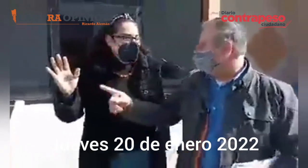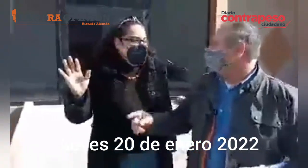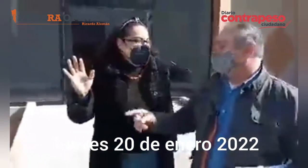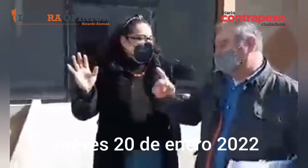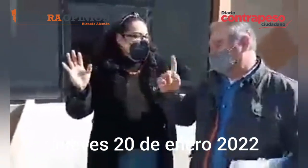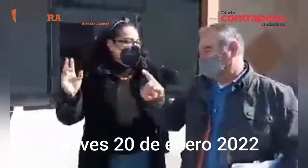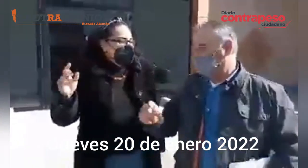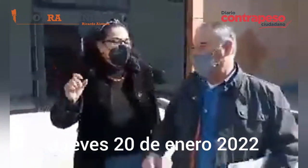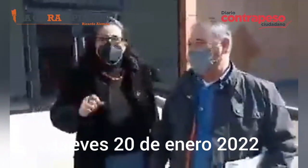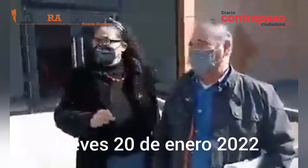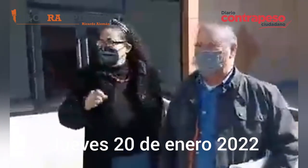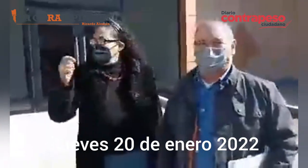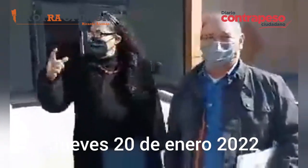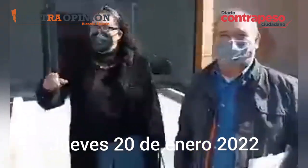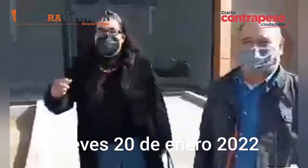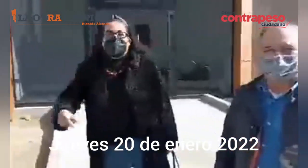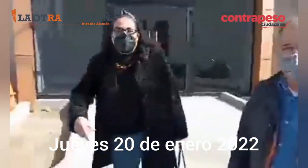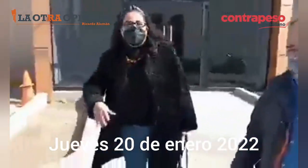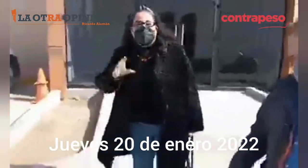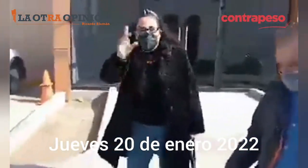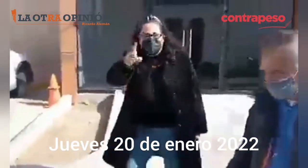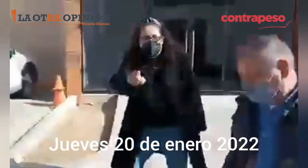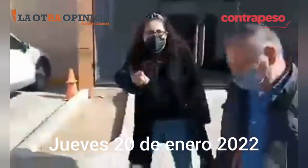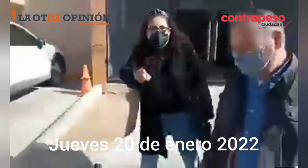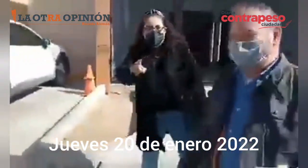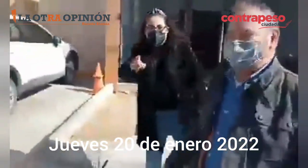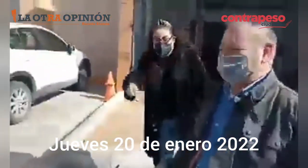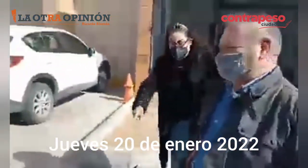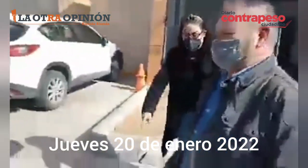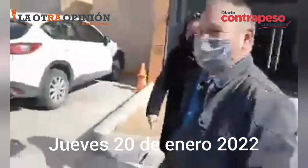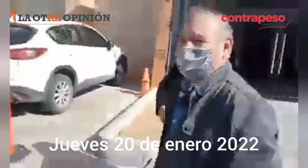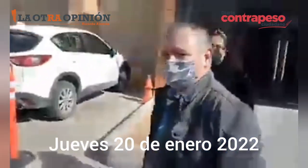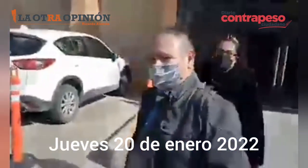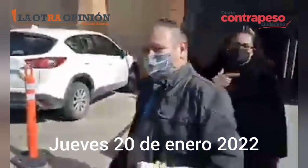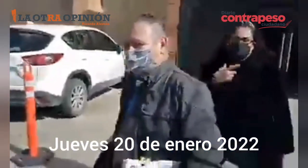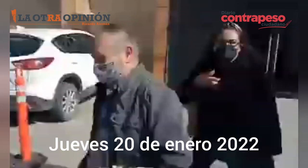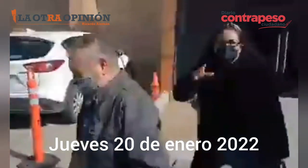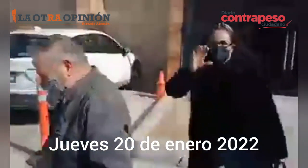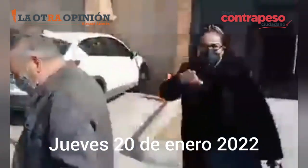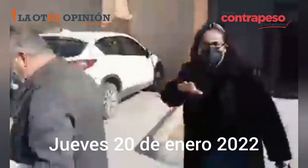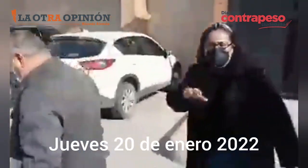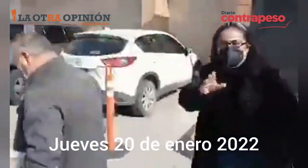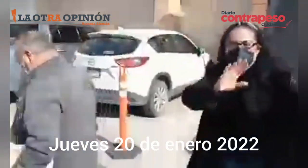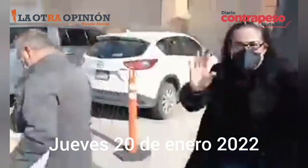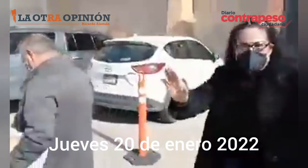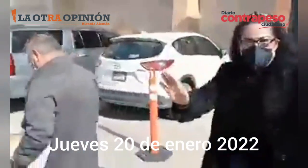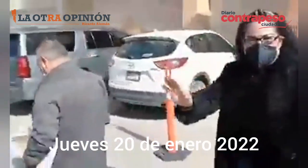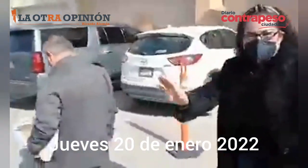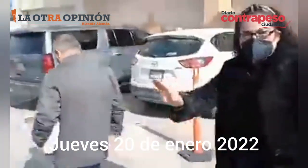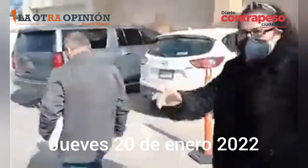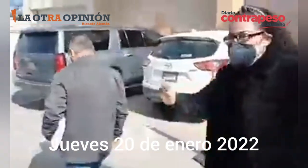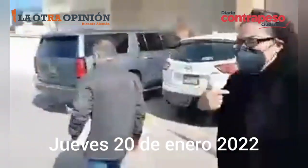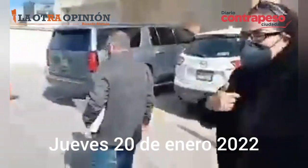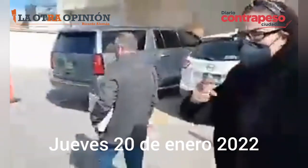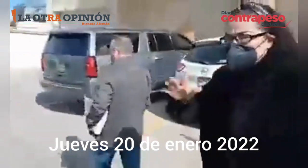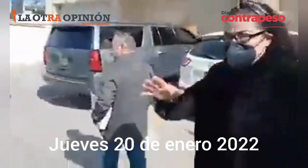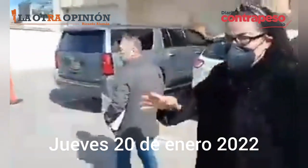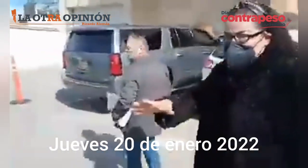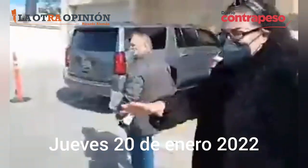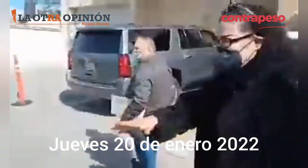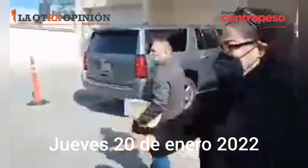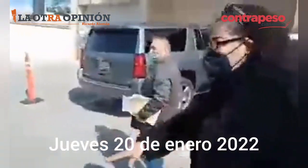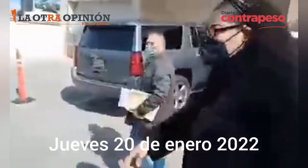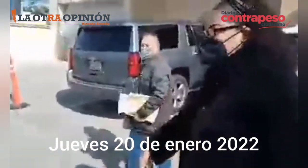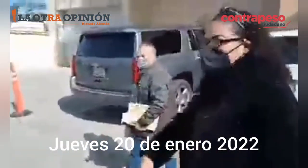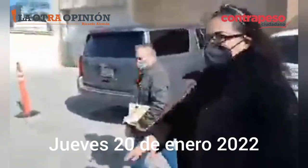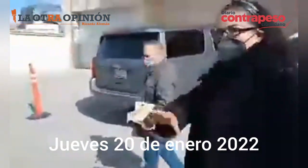Social. La funcionaria no espera. Así, pero así es, eso es. Yo soy la depositaria ya está embargado PCN y soy la